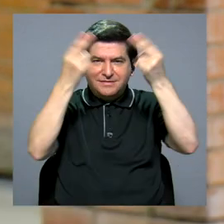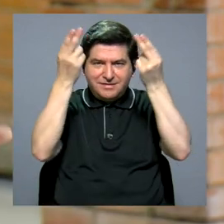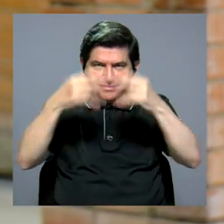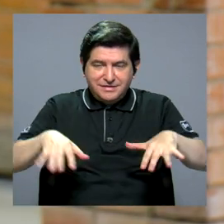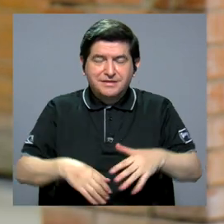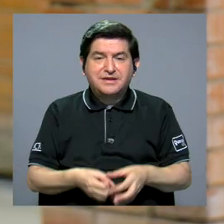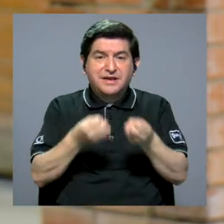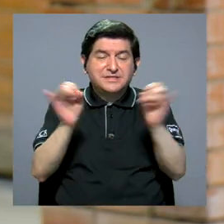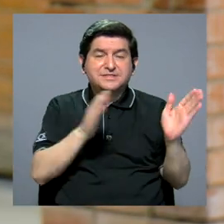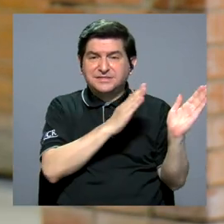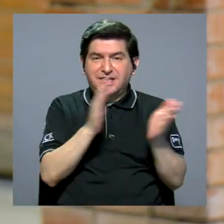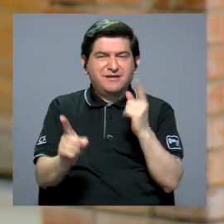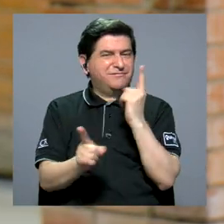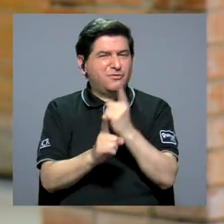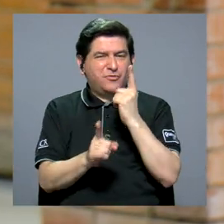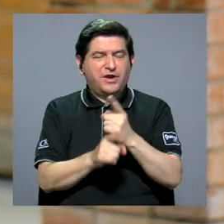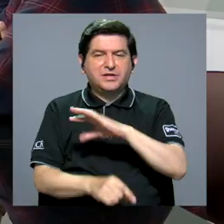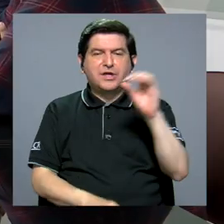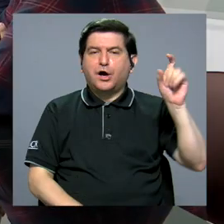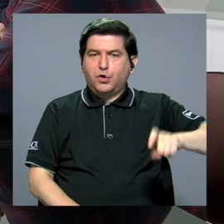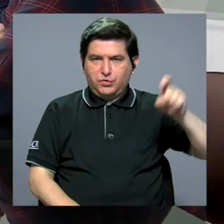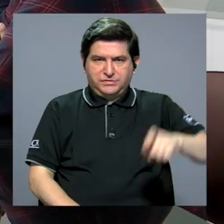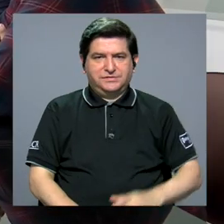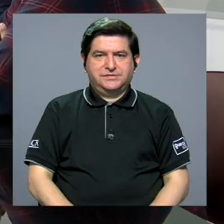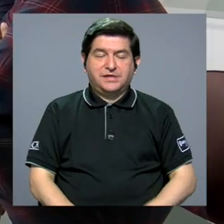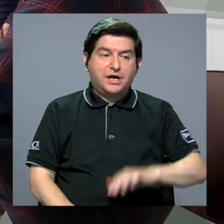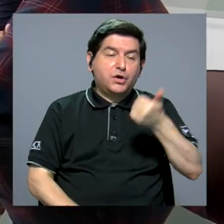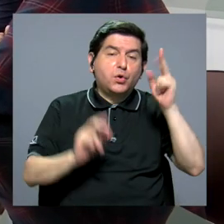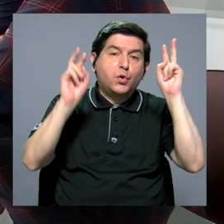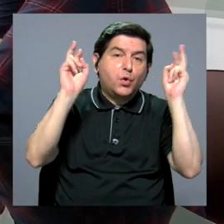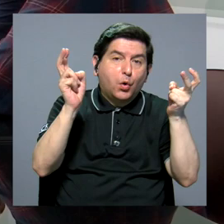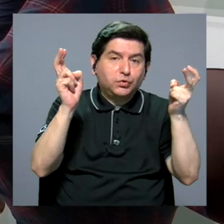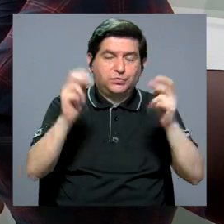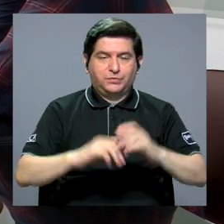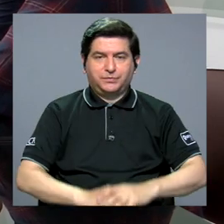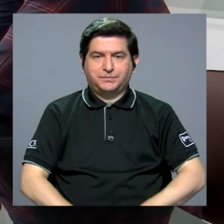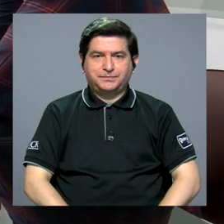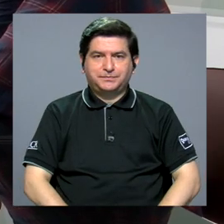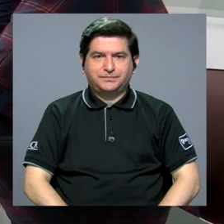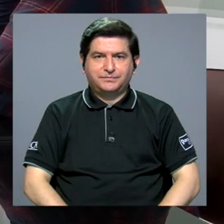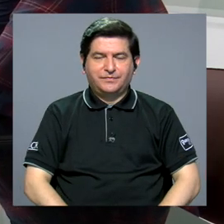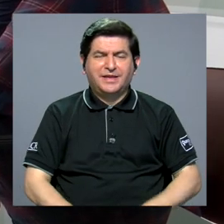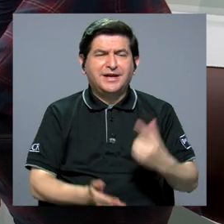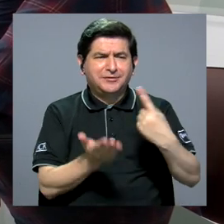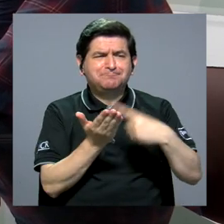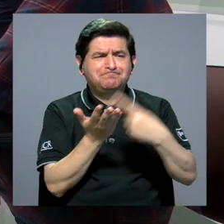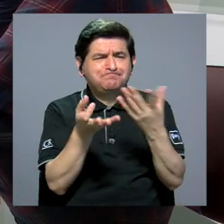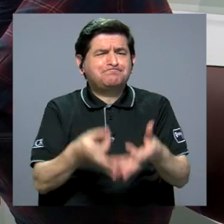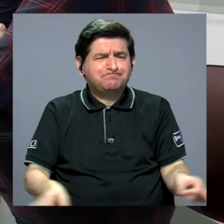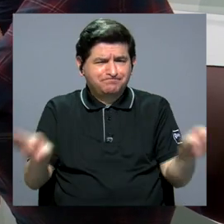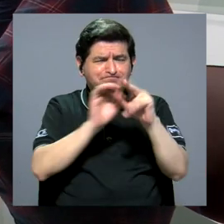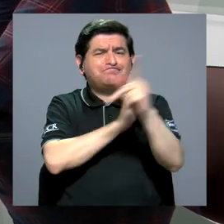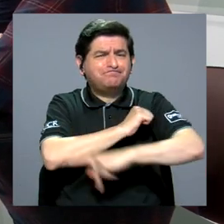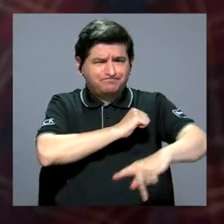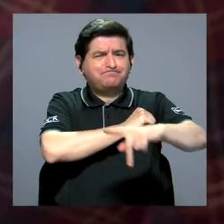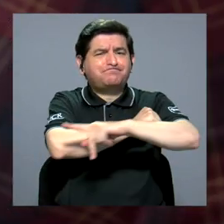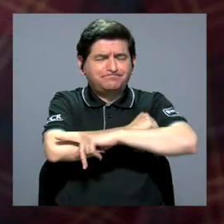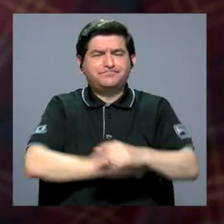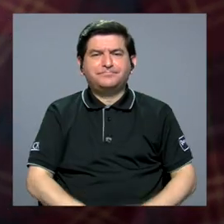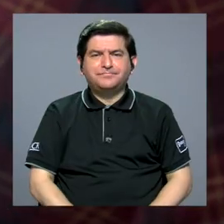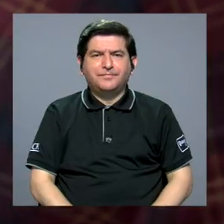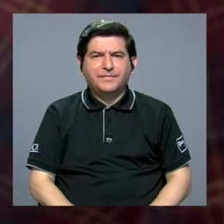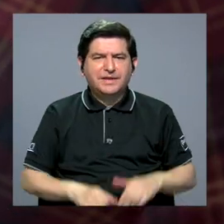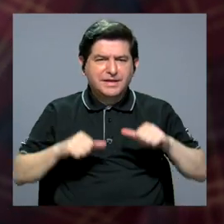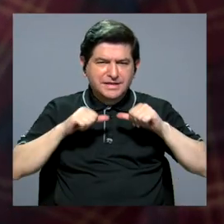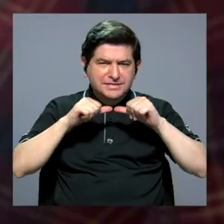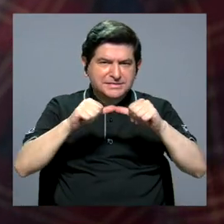llevado los procesos de formación que hubieran querido, que eran necesarios. El otro tema es que es una discusión importante ahorita en el país